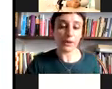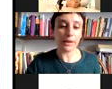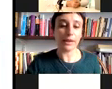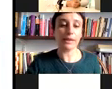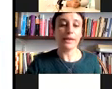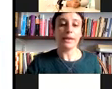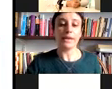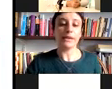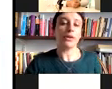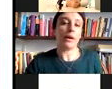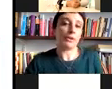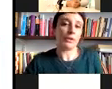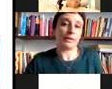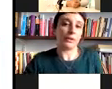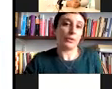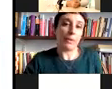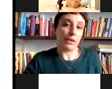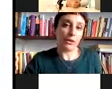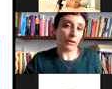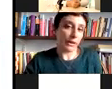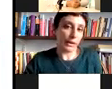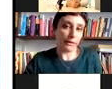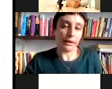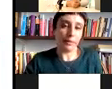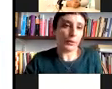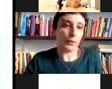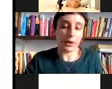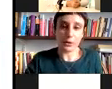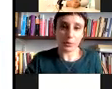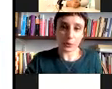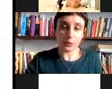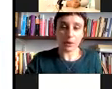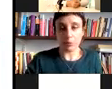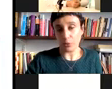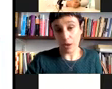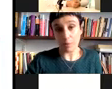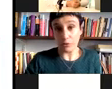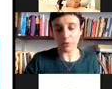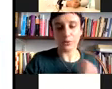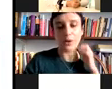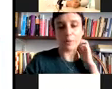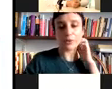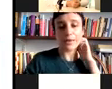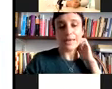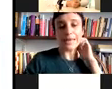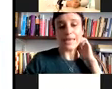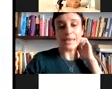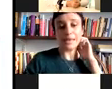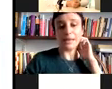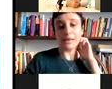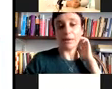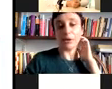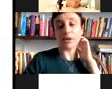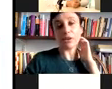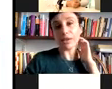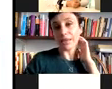concepto en realidad, y que todas las personas tienen un valor inherente, produzcan o no produzcan, produzcamos o no produzcamos,